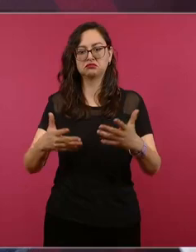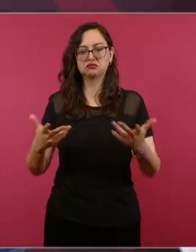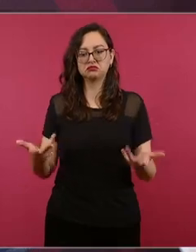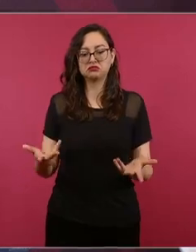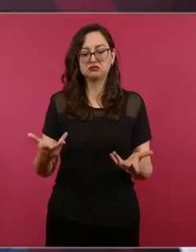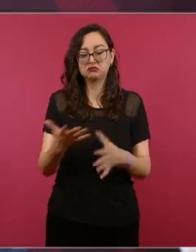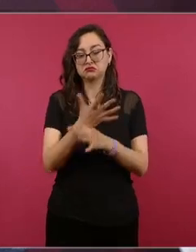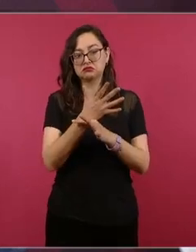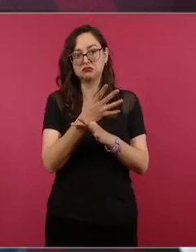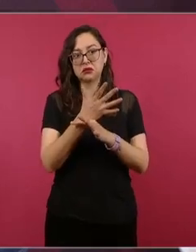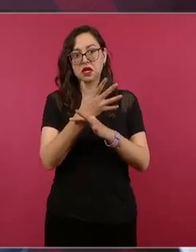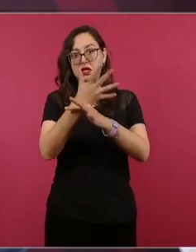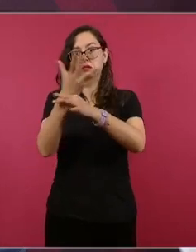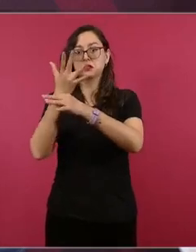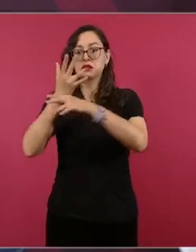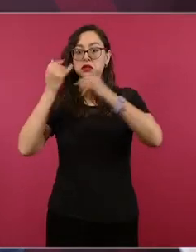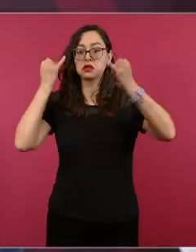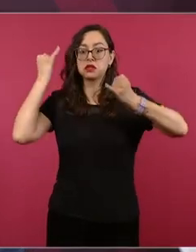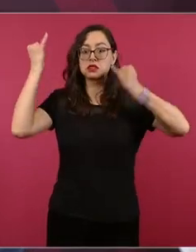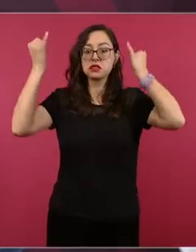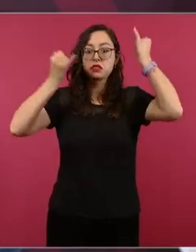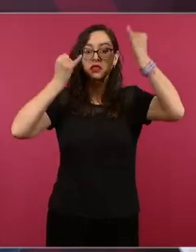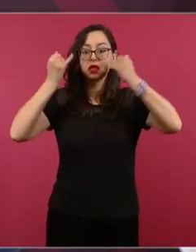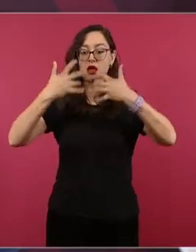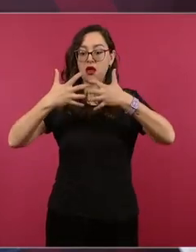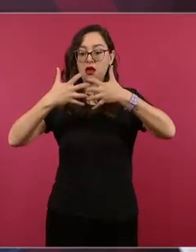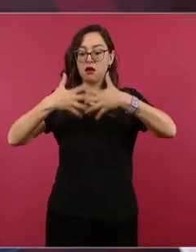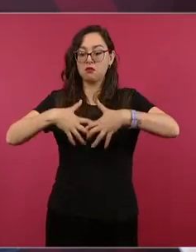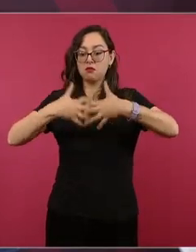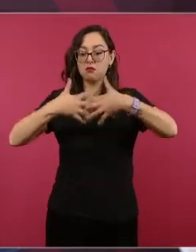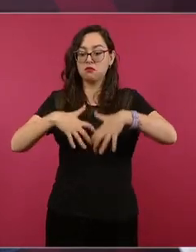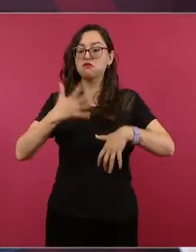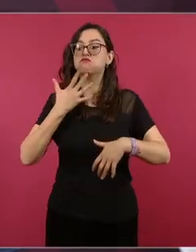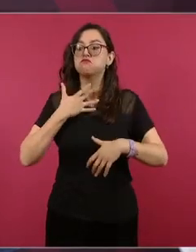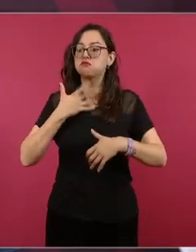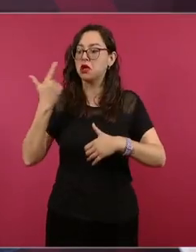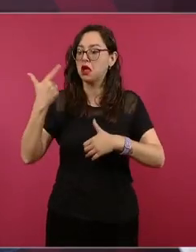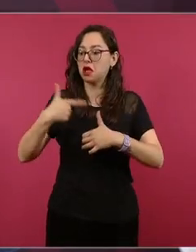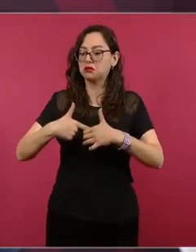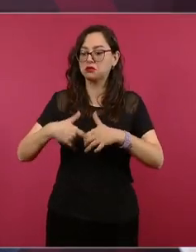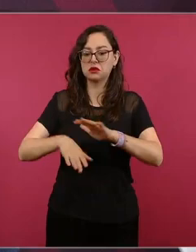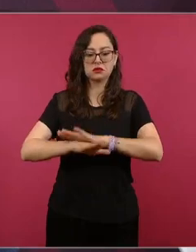de que ya no se iba a necesitar